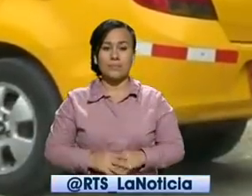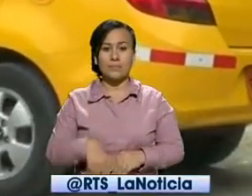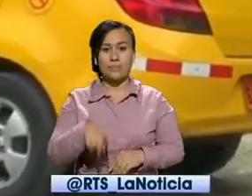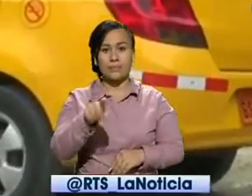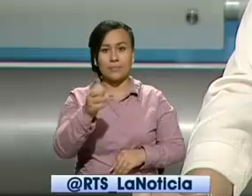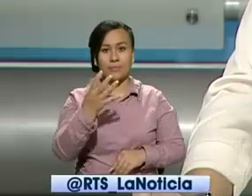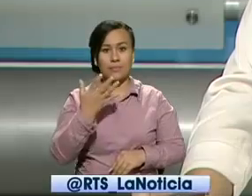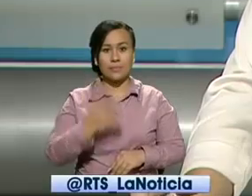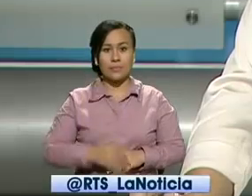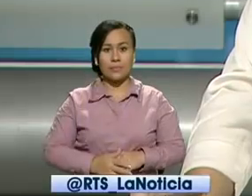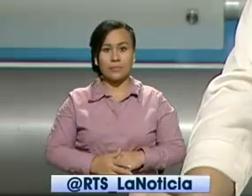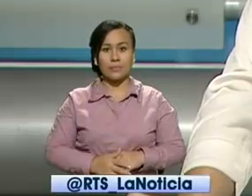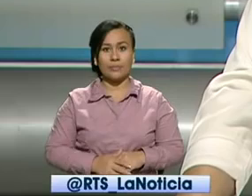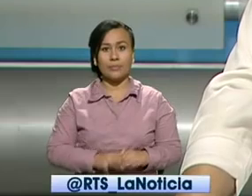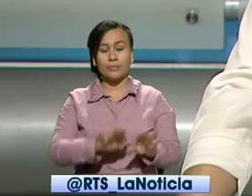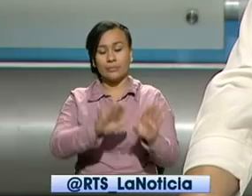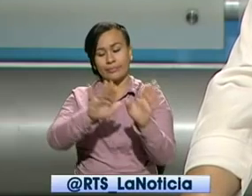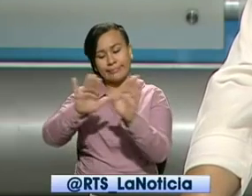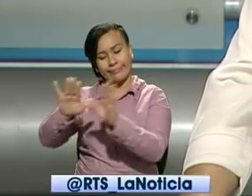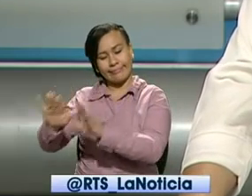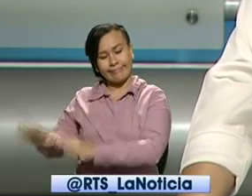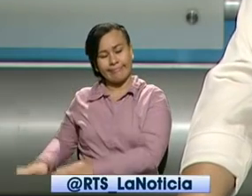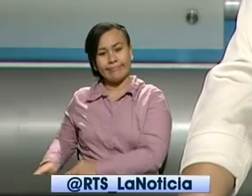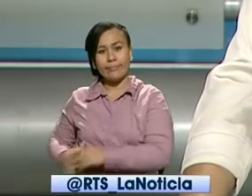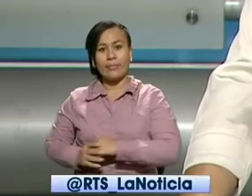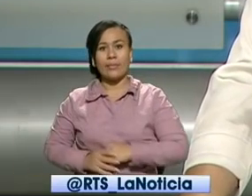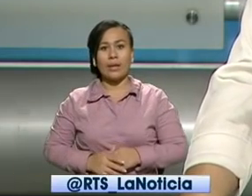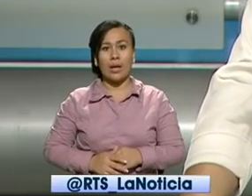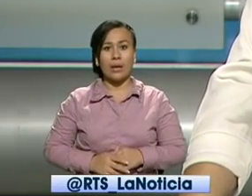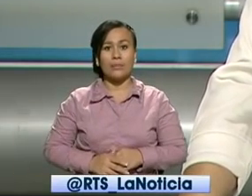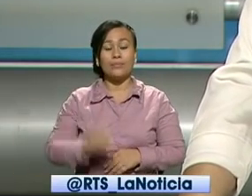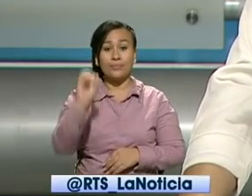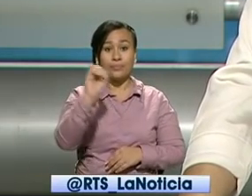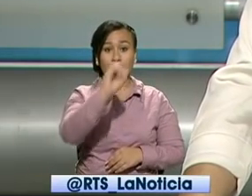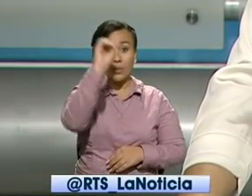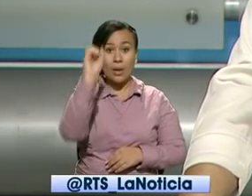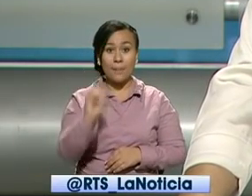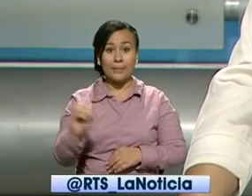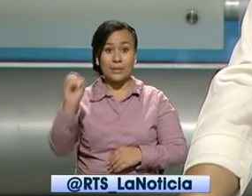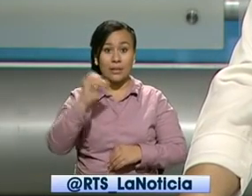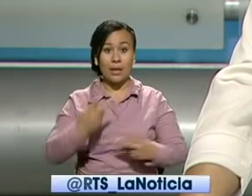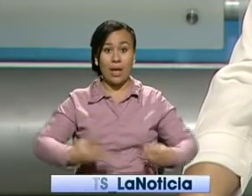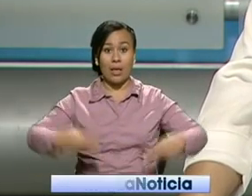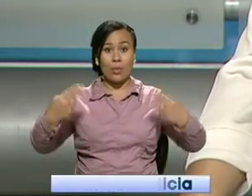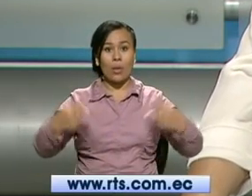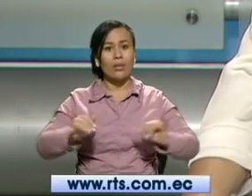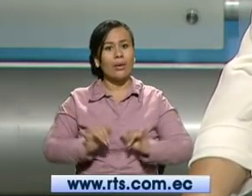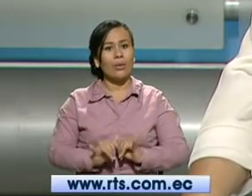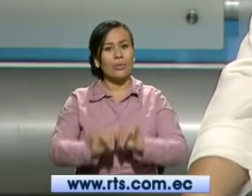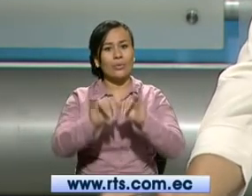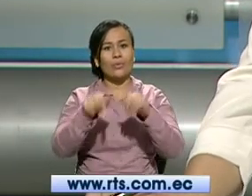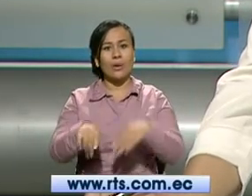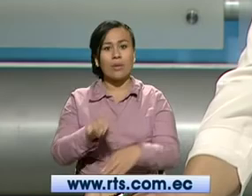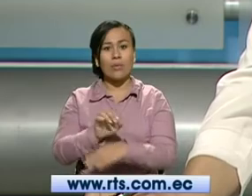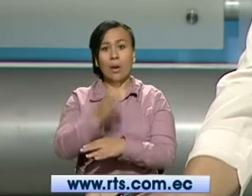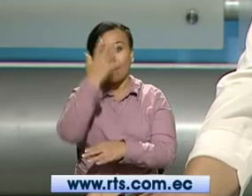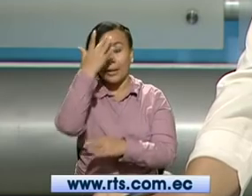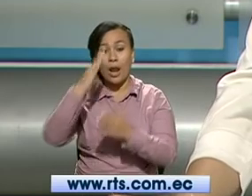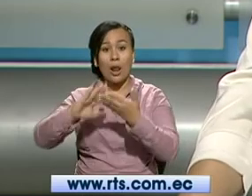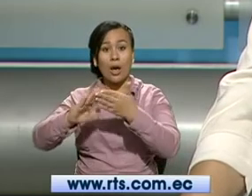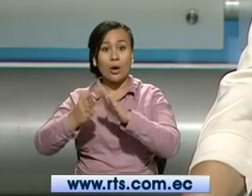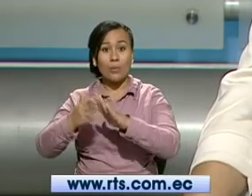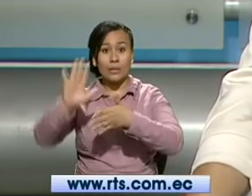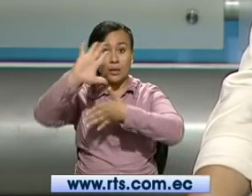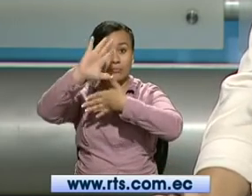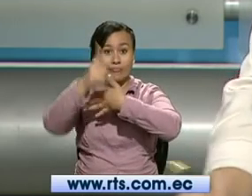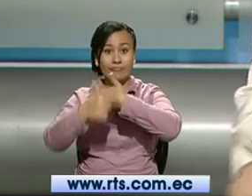Darwin Villao. Cambiamos de tema. La tasa de servicio y control aduanero se mantendrá en el país mientras la Comunidad Andina de